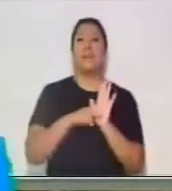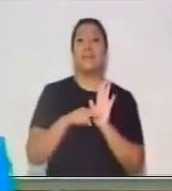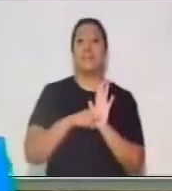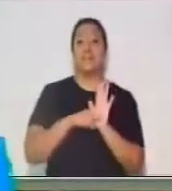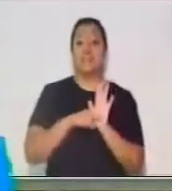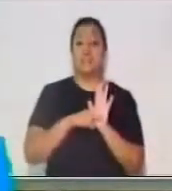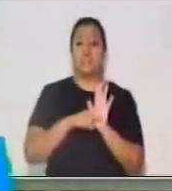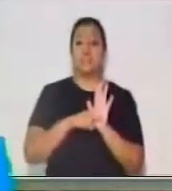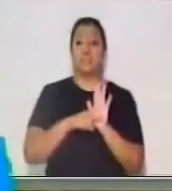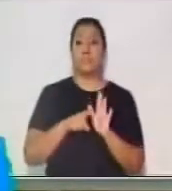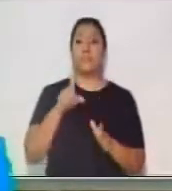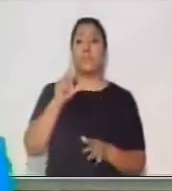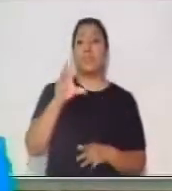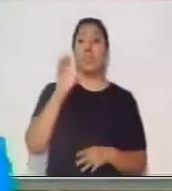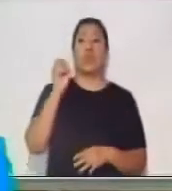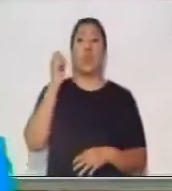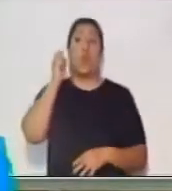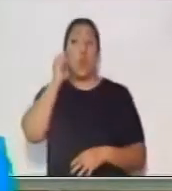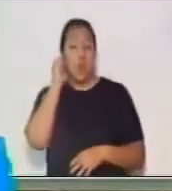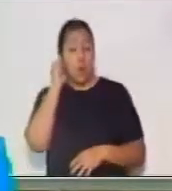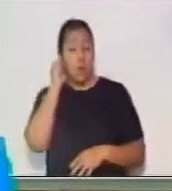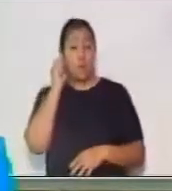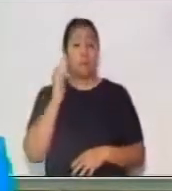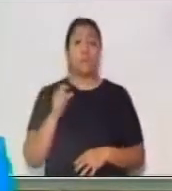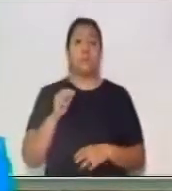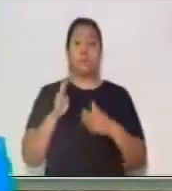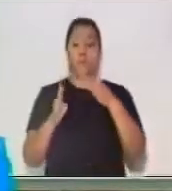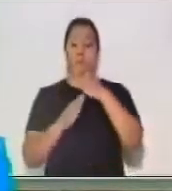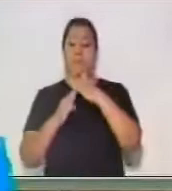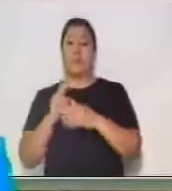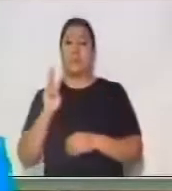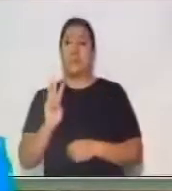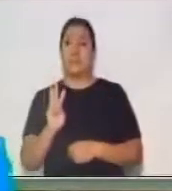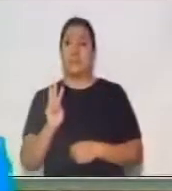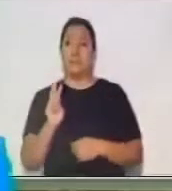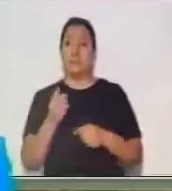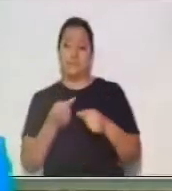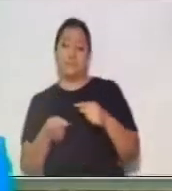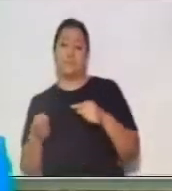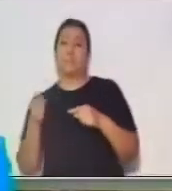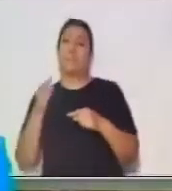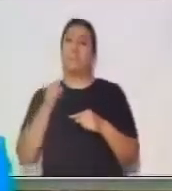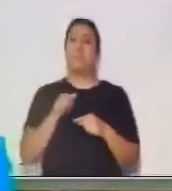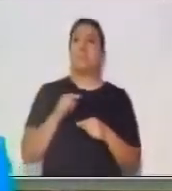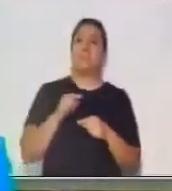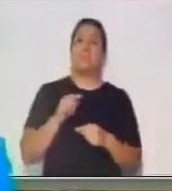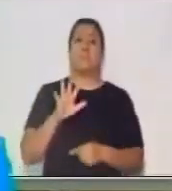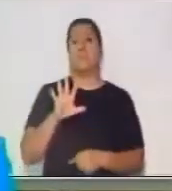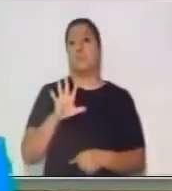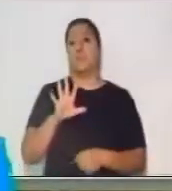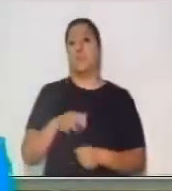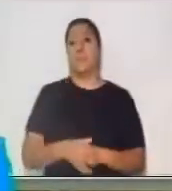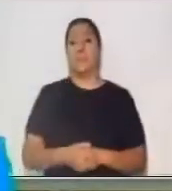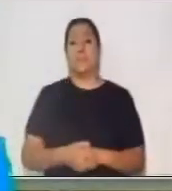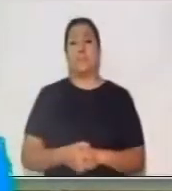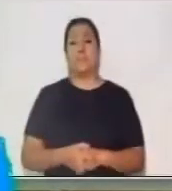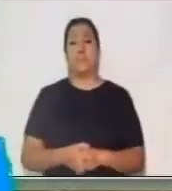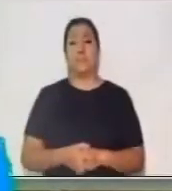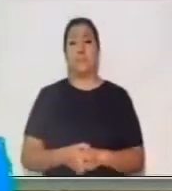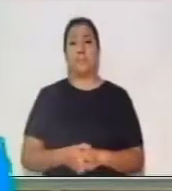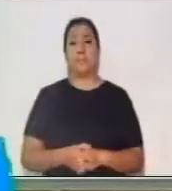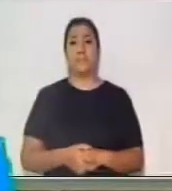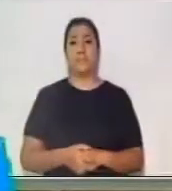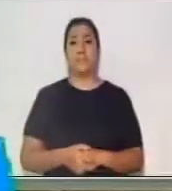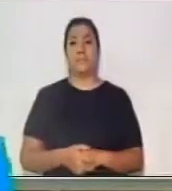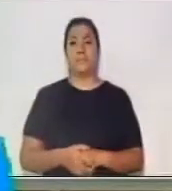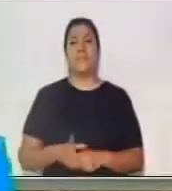Buenas tardes, ¿me puede comunicar con Fabiola Paz? ¿Con quién, perdón? Con Fabiola Paz. No, señor, está hablando a una cafetería. Este es el café, Lucho. ¿Un